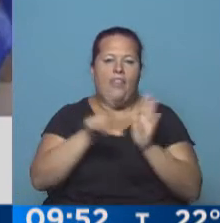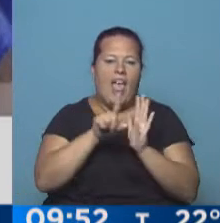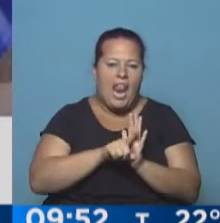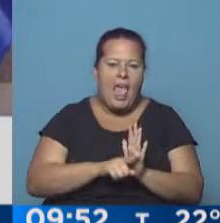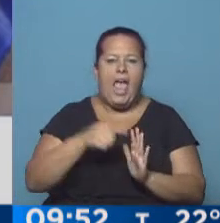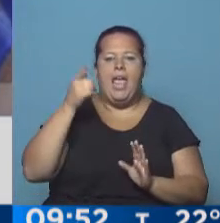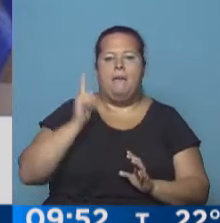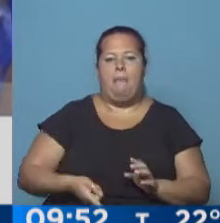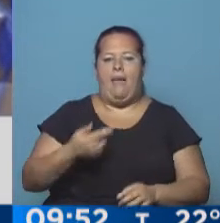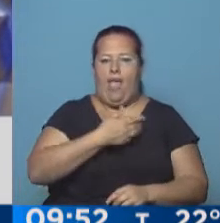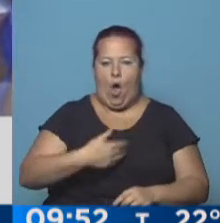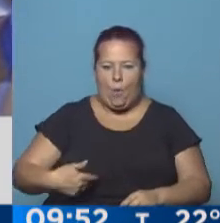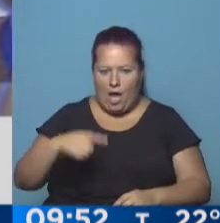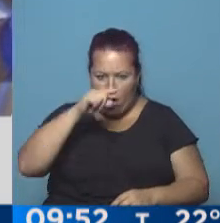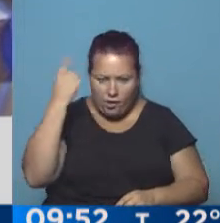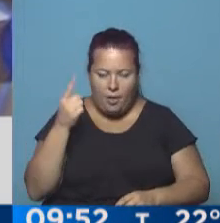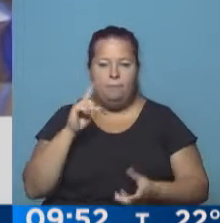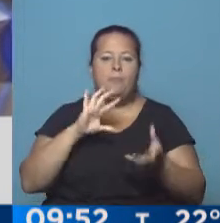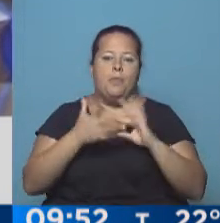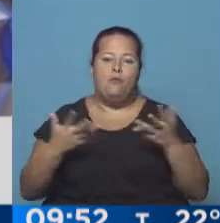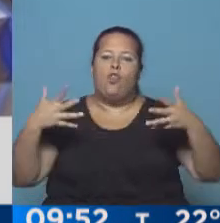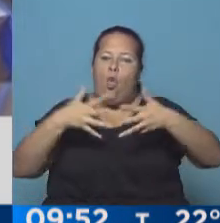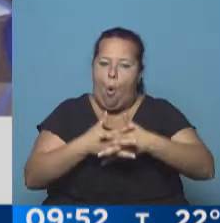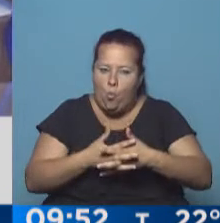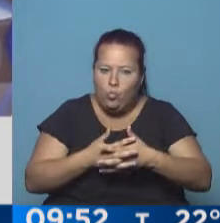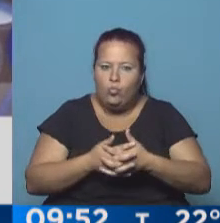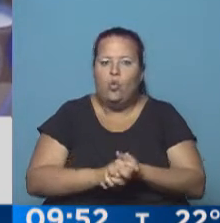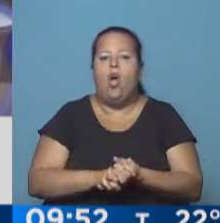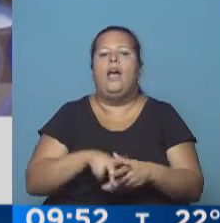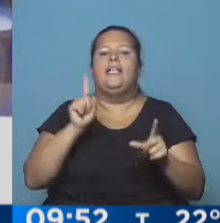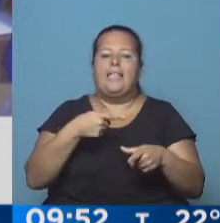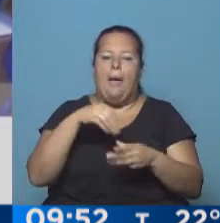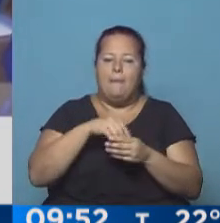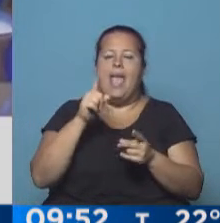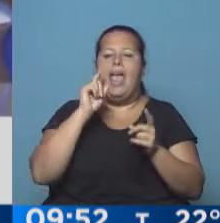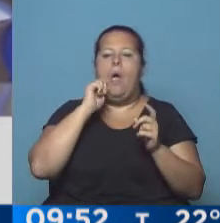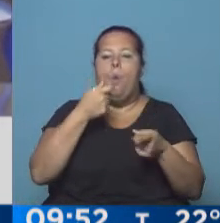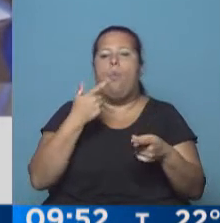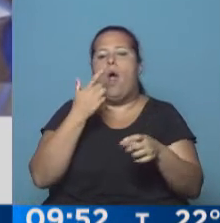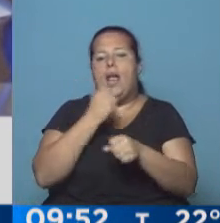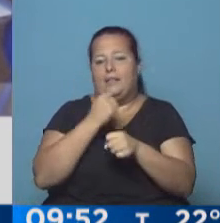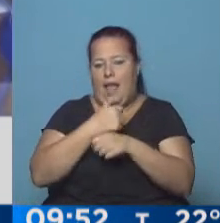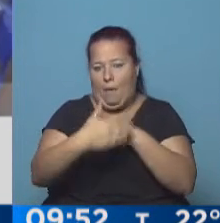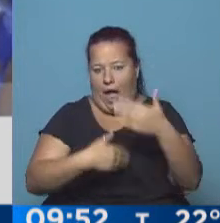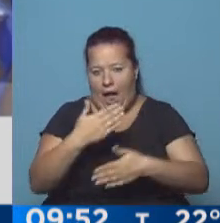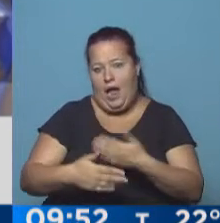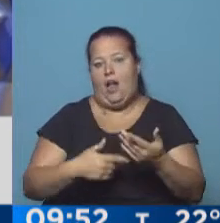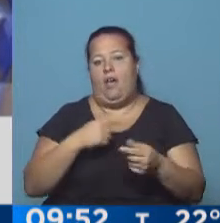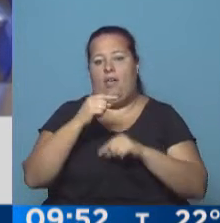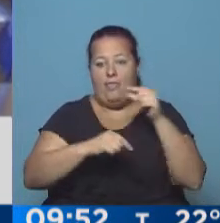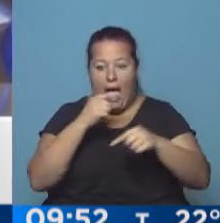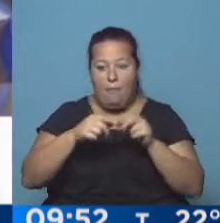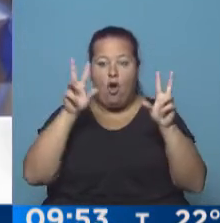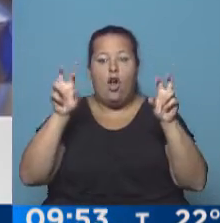que está tomando el Gobierno Nacional de una manera integral que incluye no solo las buenas prácticas que se van instalando en